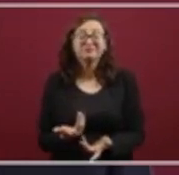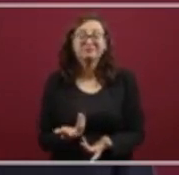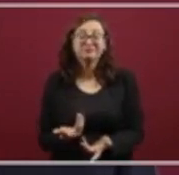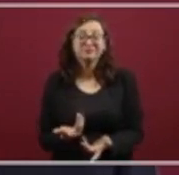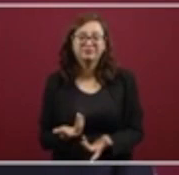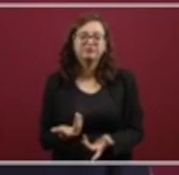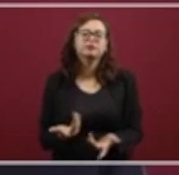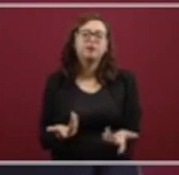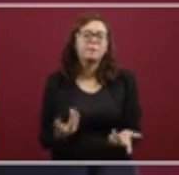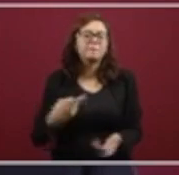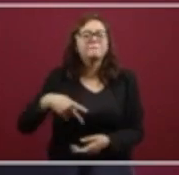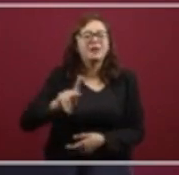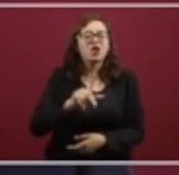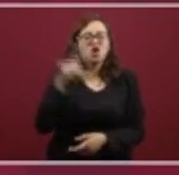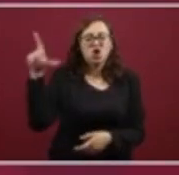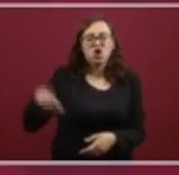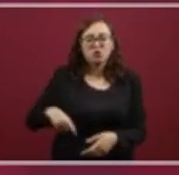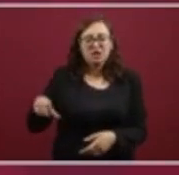intencionado,